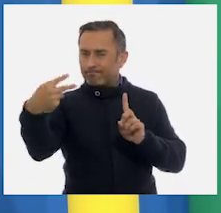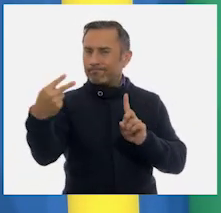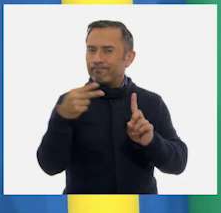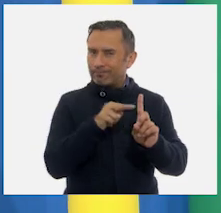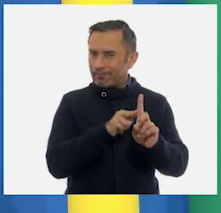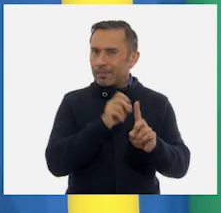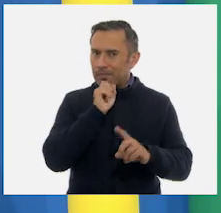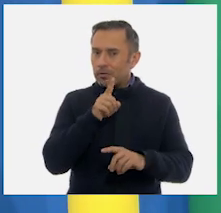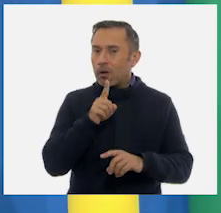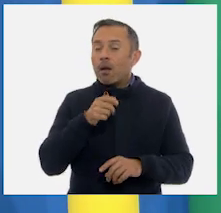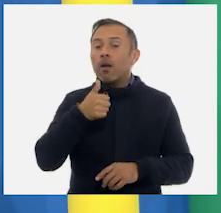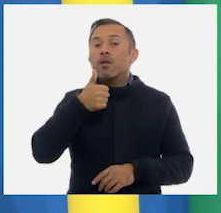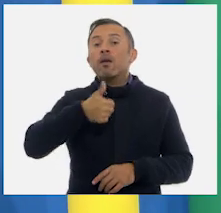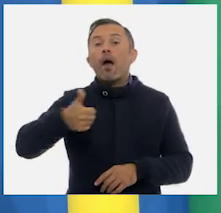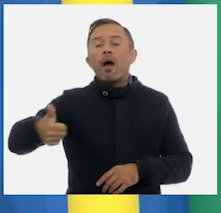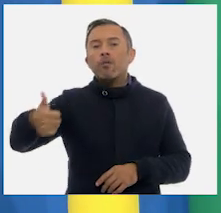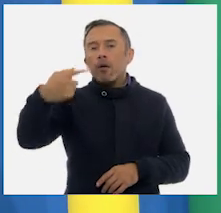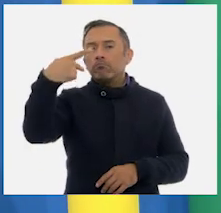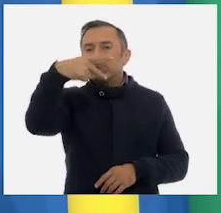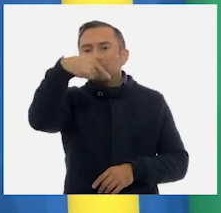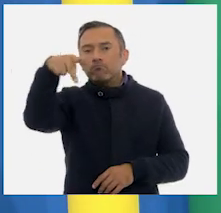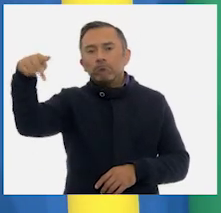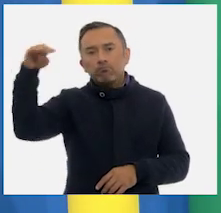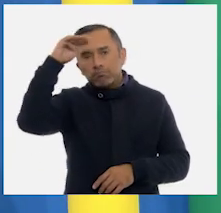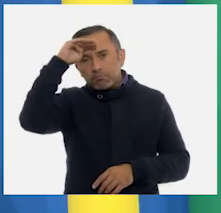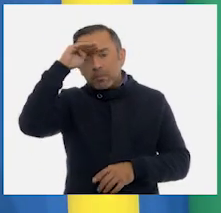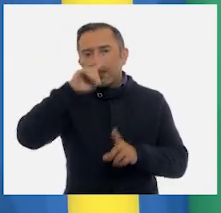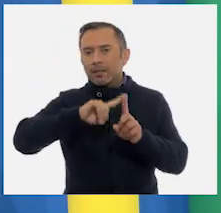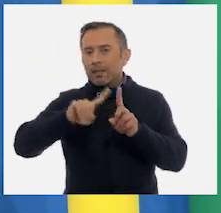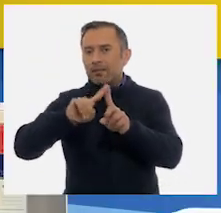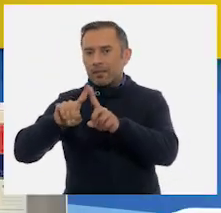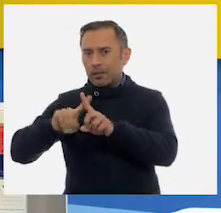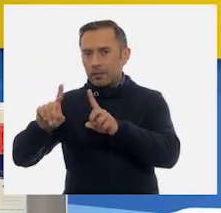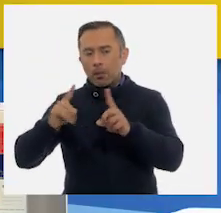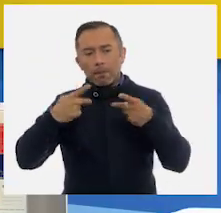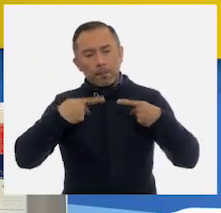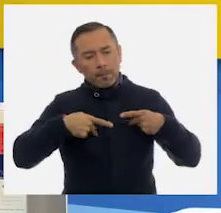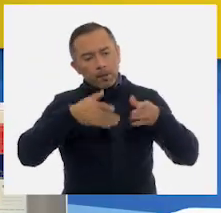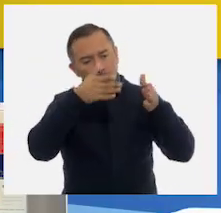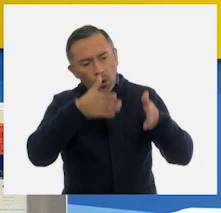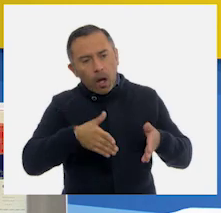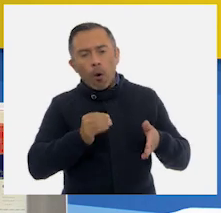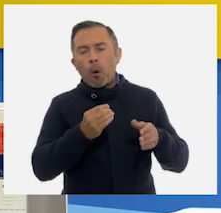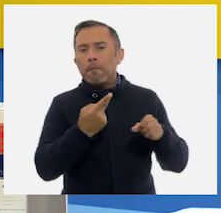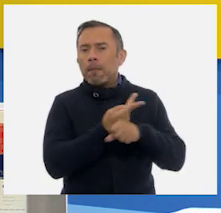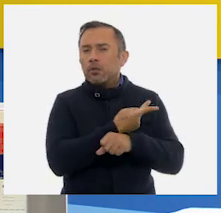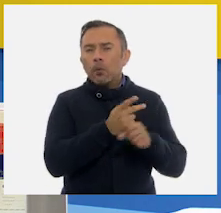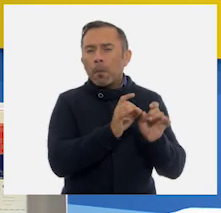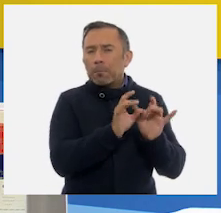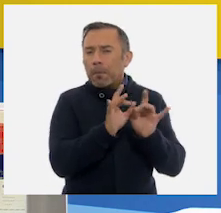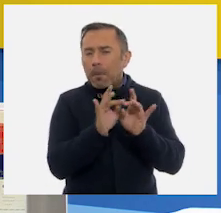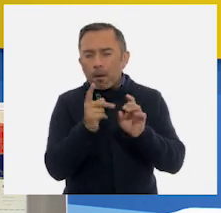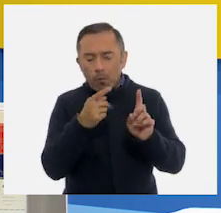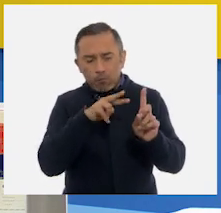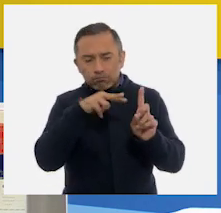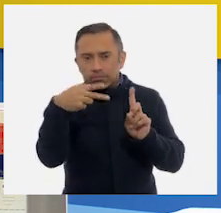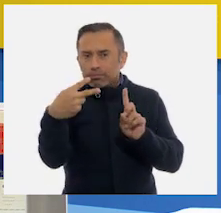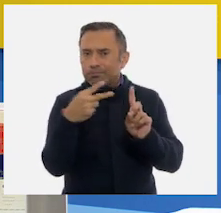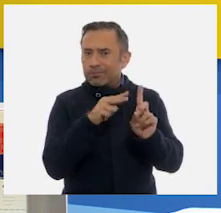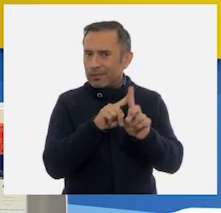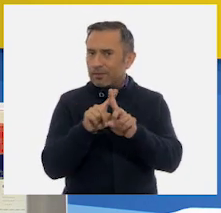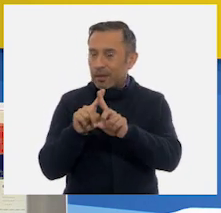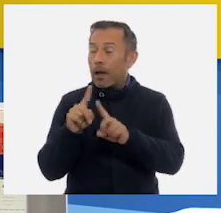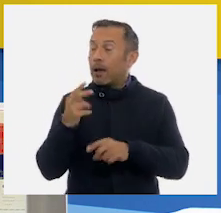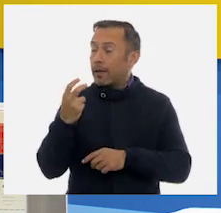su atención en aspectos distintos del personaje y de los acontecimientos. Así es, María. Tener la posibilidad de conocer